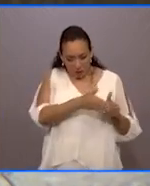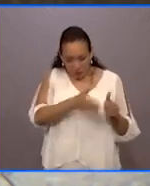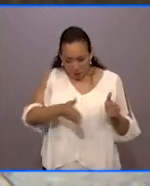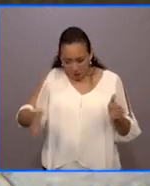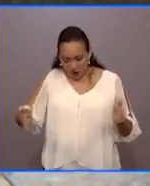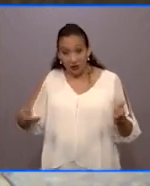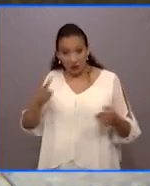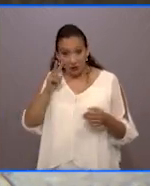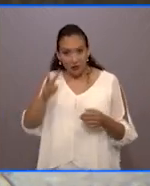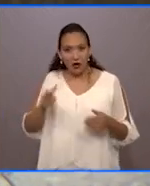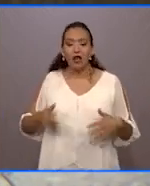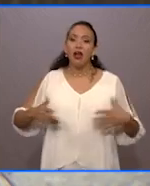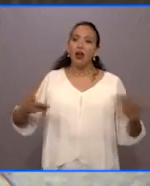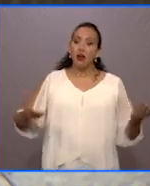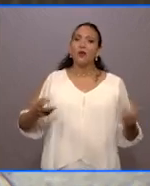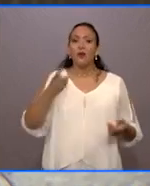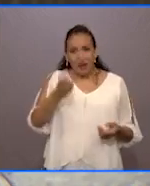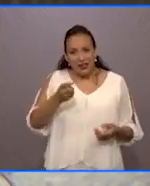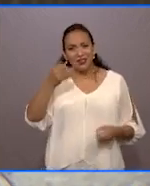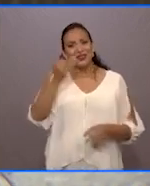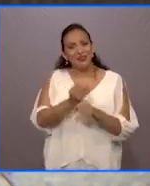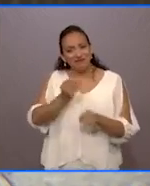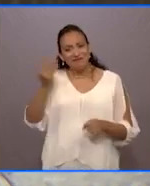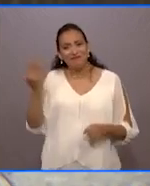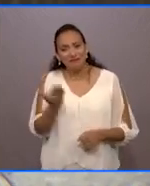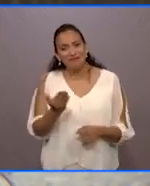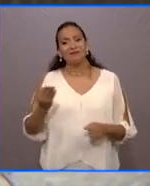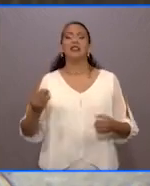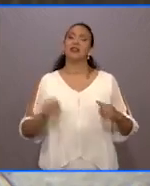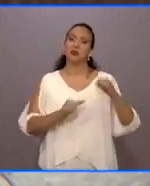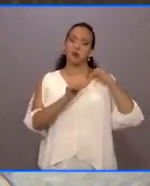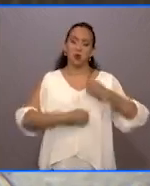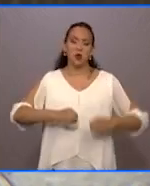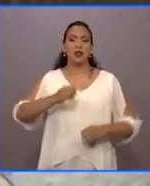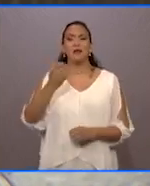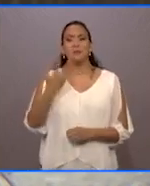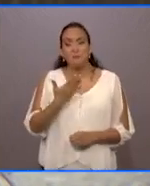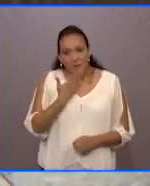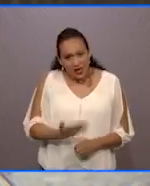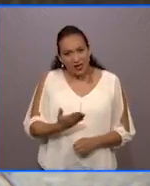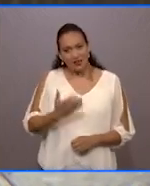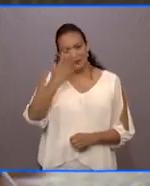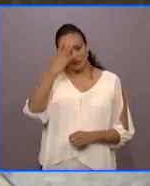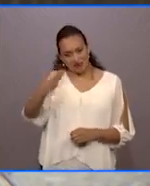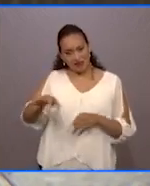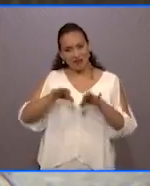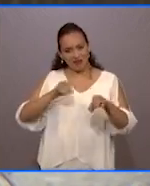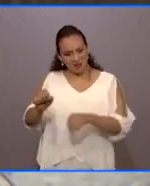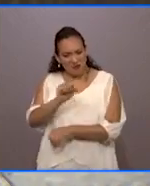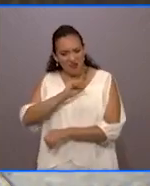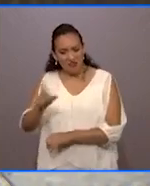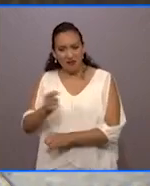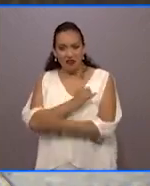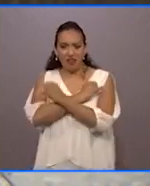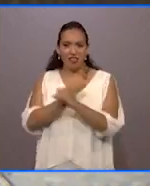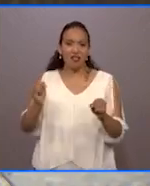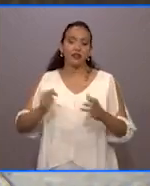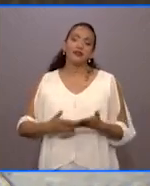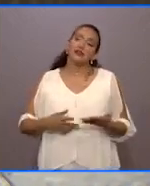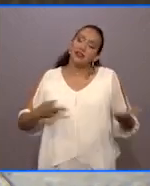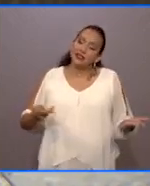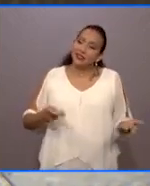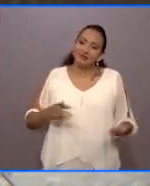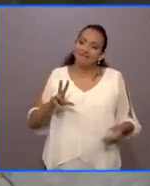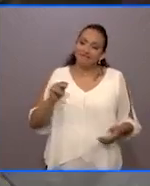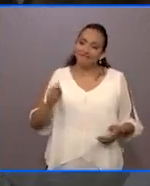cuando más demandaríamos un poder judicial independiente, serio, profesional, ¿no? Pero parece que vamos exactamente hacia el